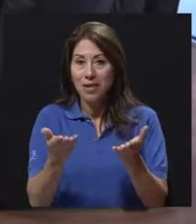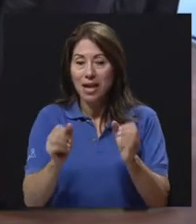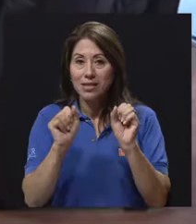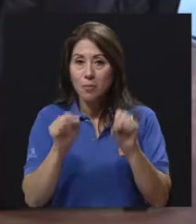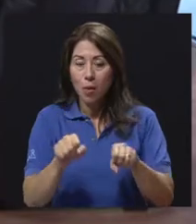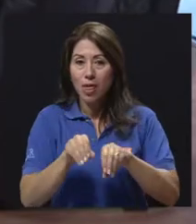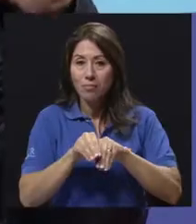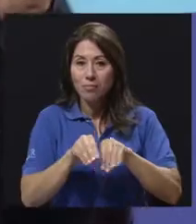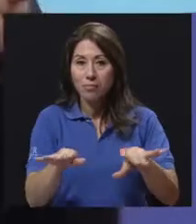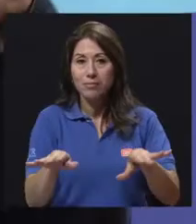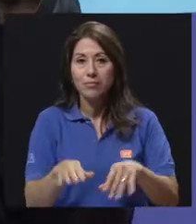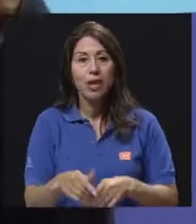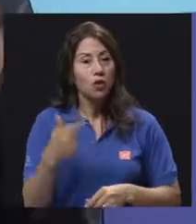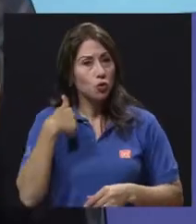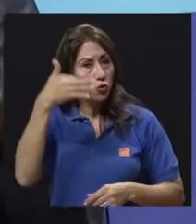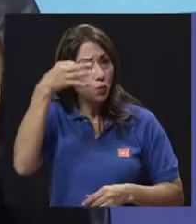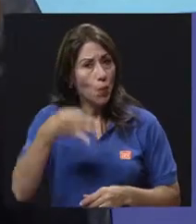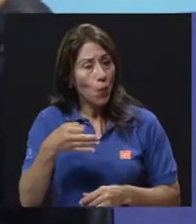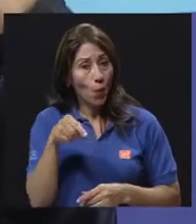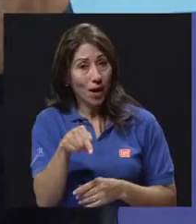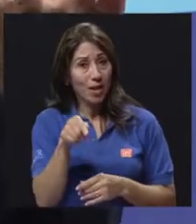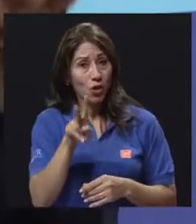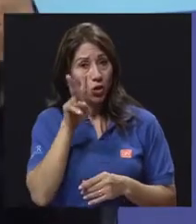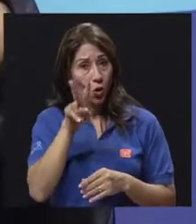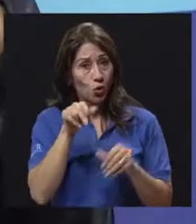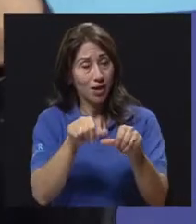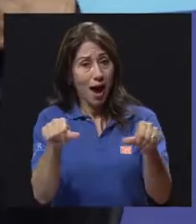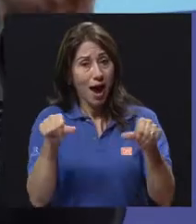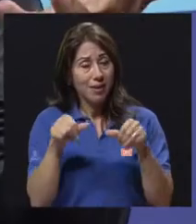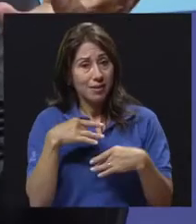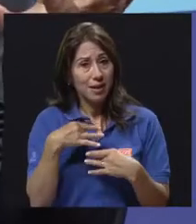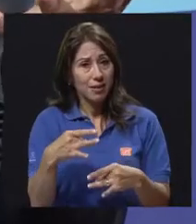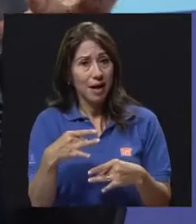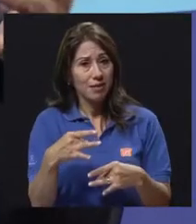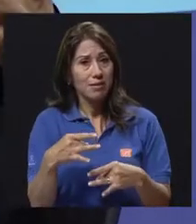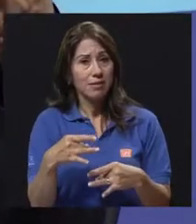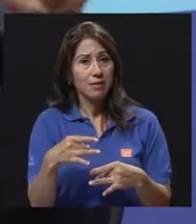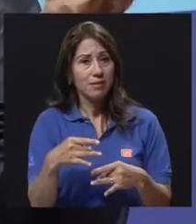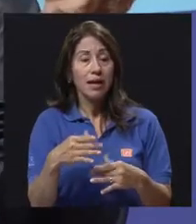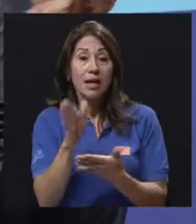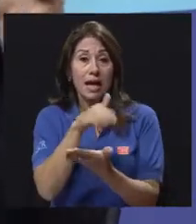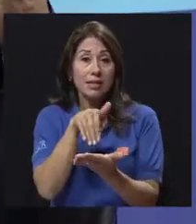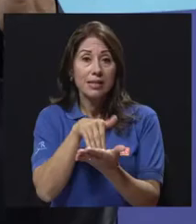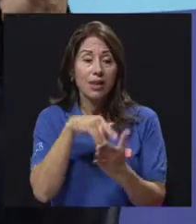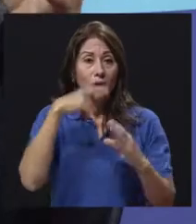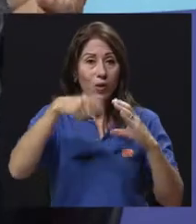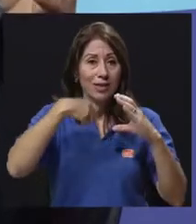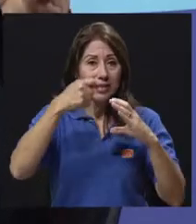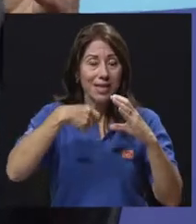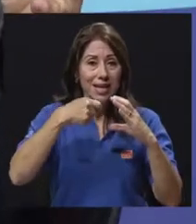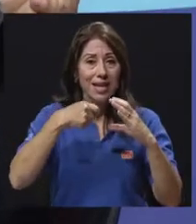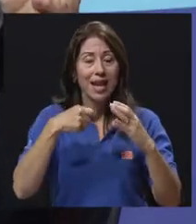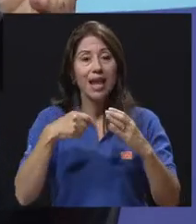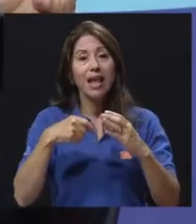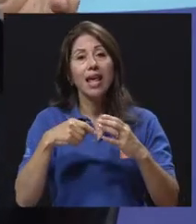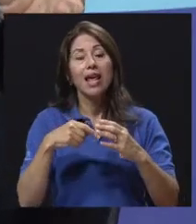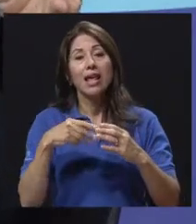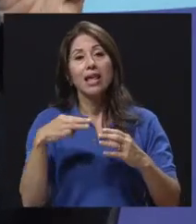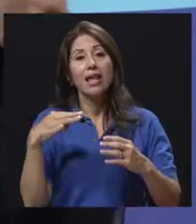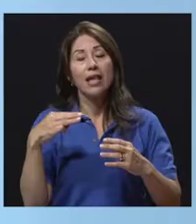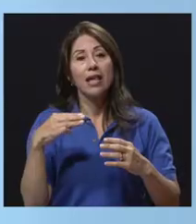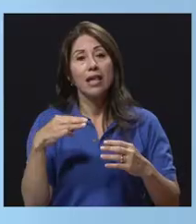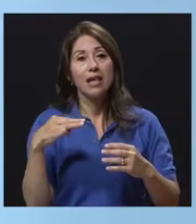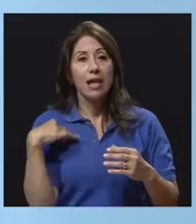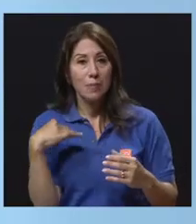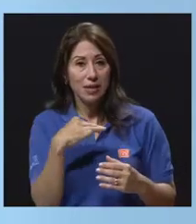la gente. Yo supongo que aquí habría dos áreas interesantes en que podría intervenir tanto el Centro de Cine y el Ministerio de Cultura, por